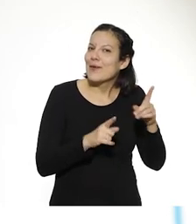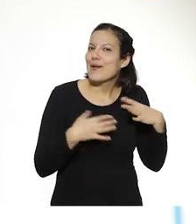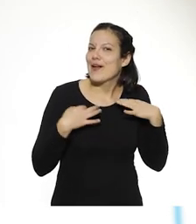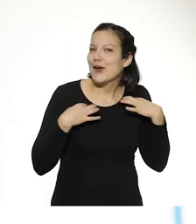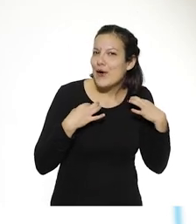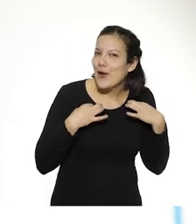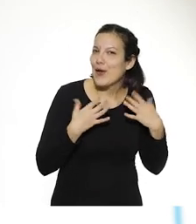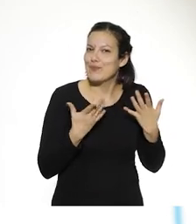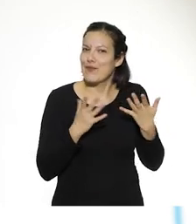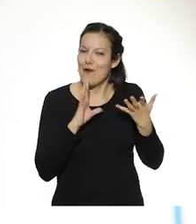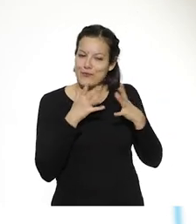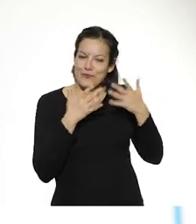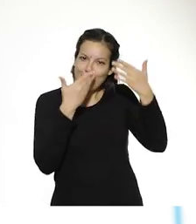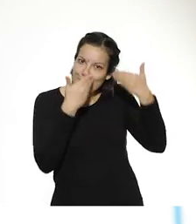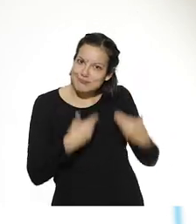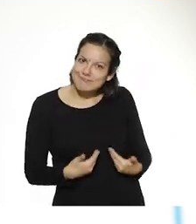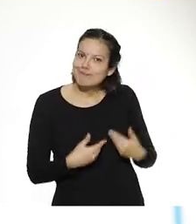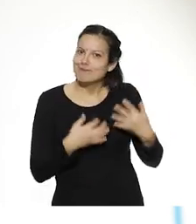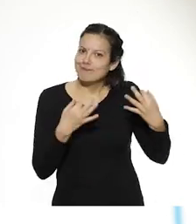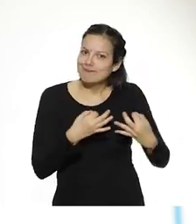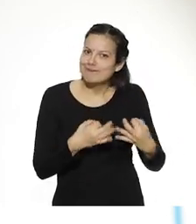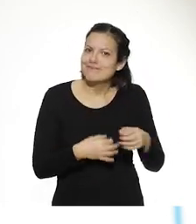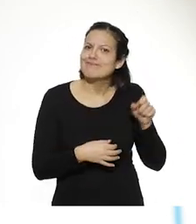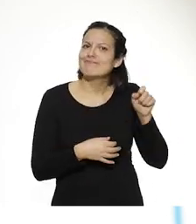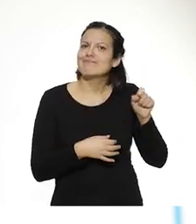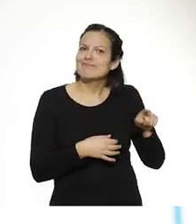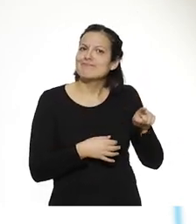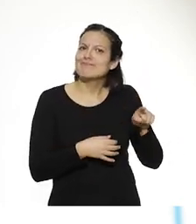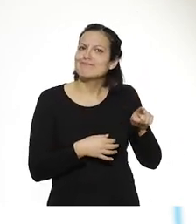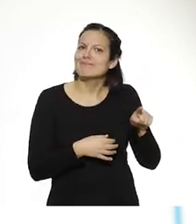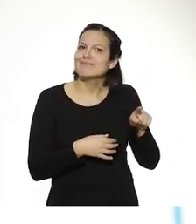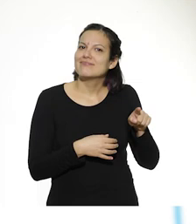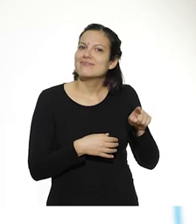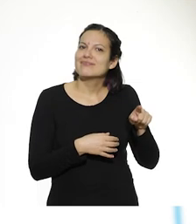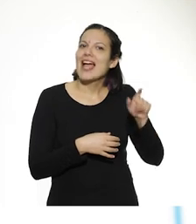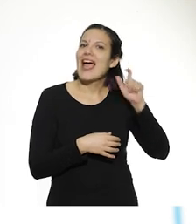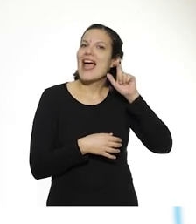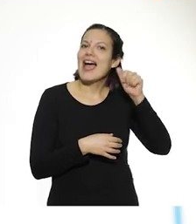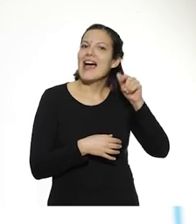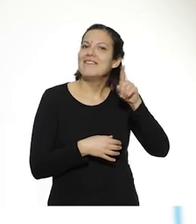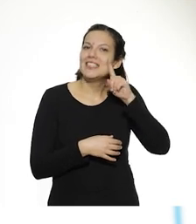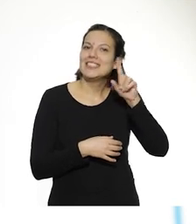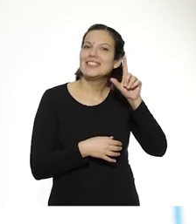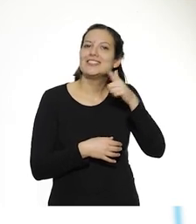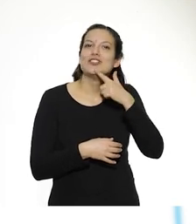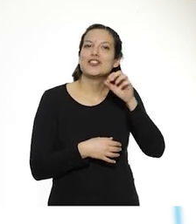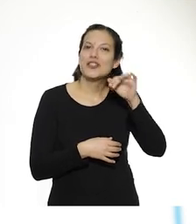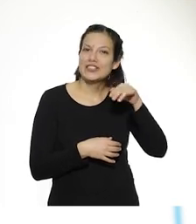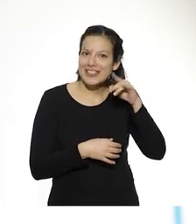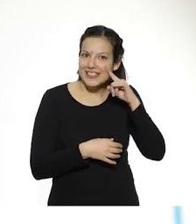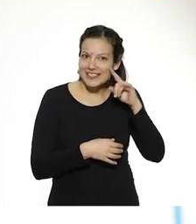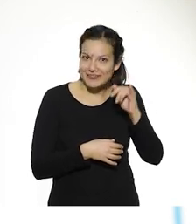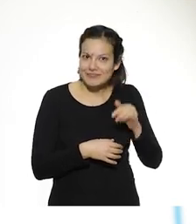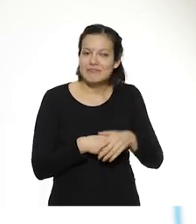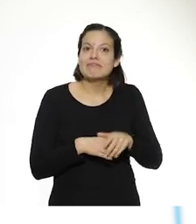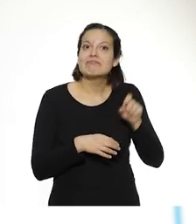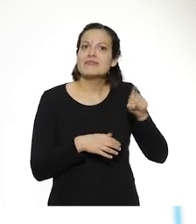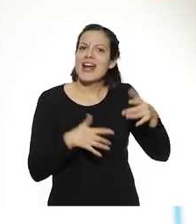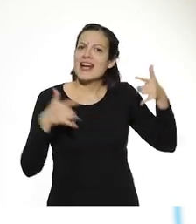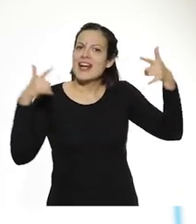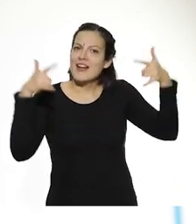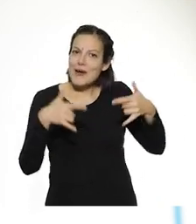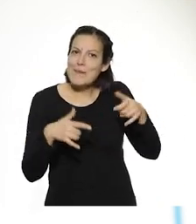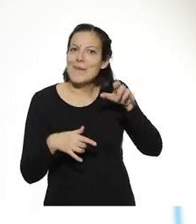la vestimenta, la composición de personaje, que ha realizado Gaby Sonis. Ella es la